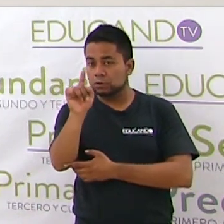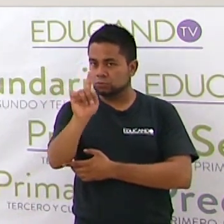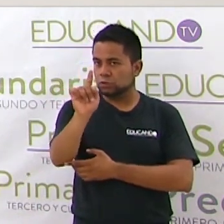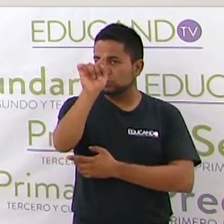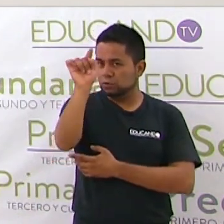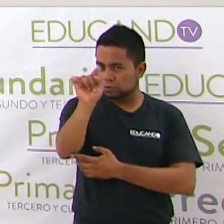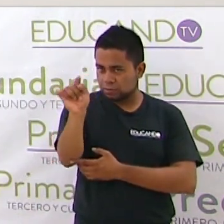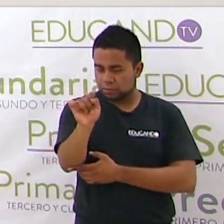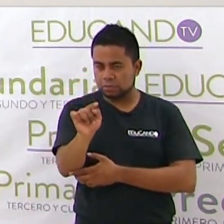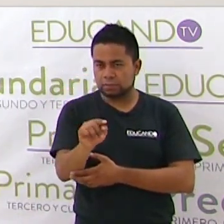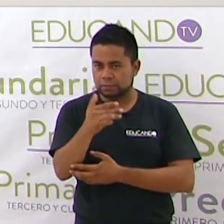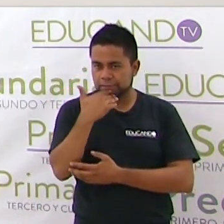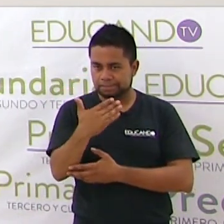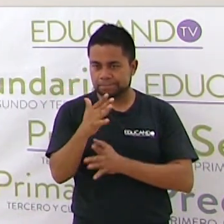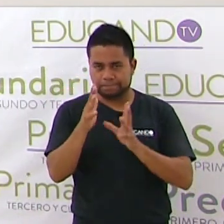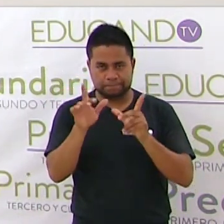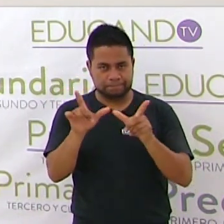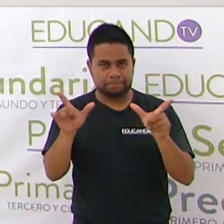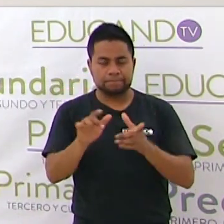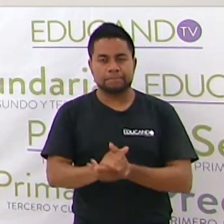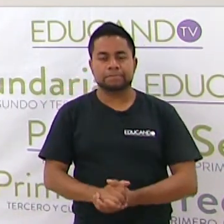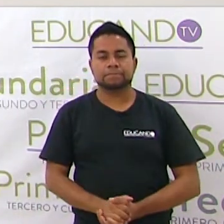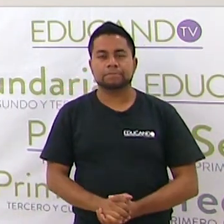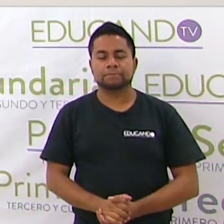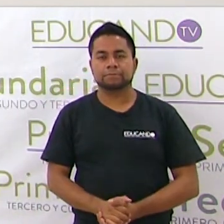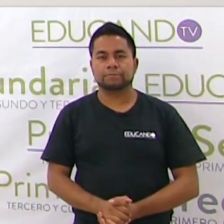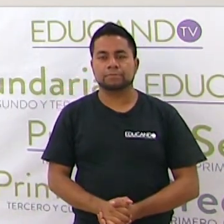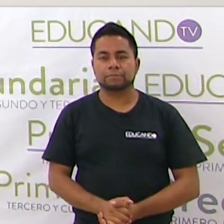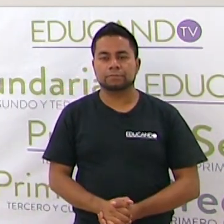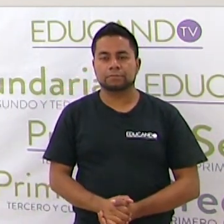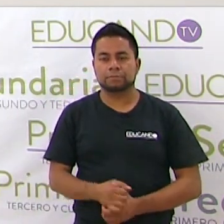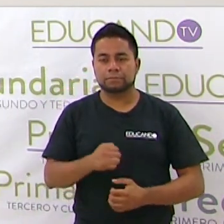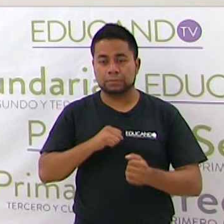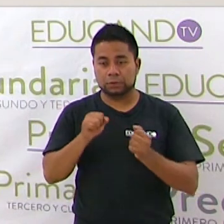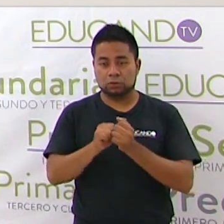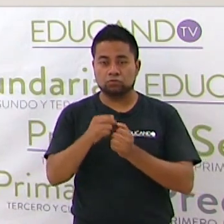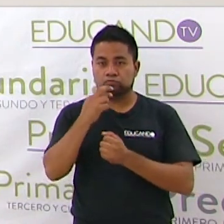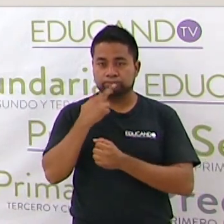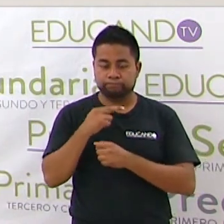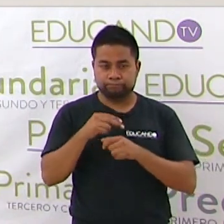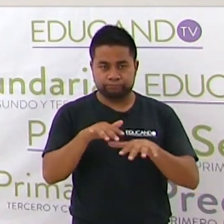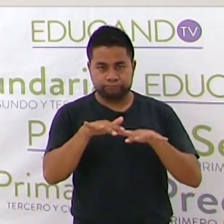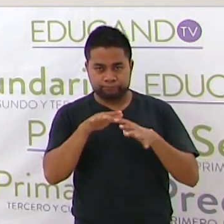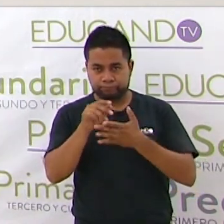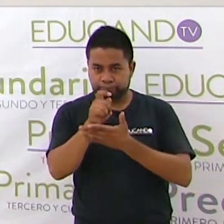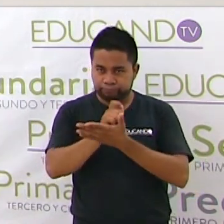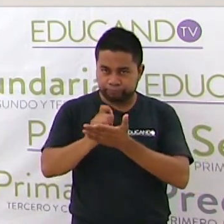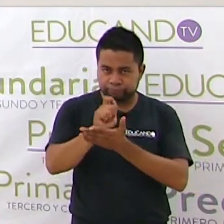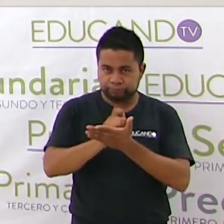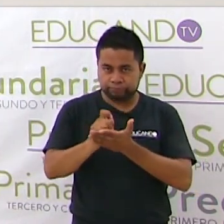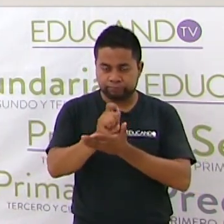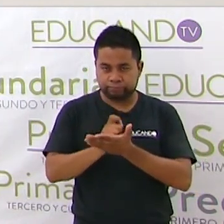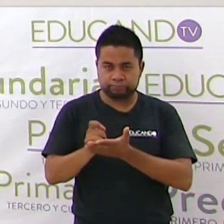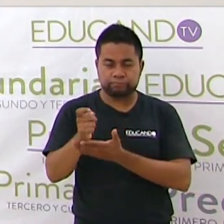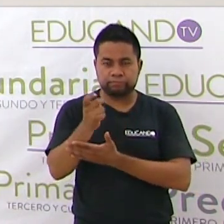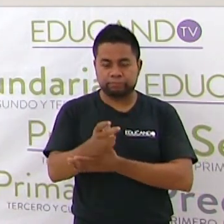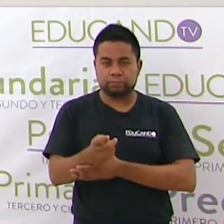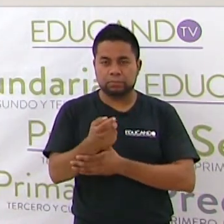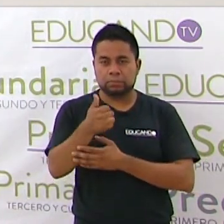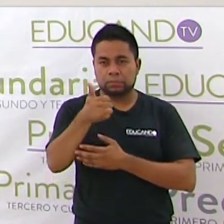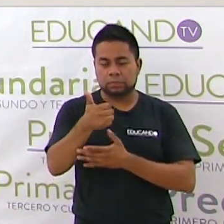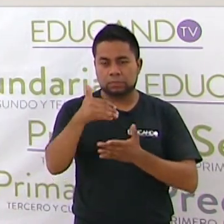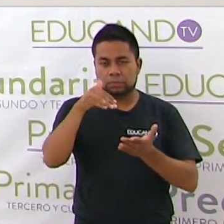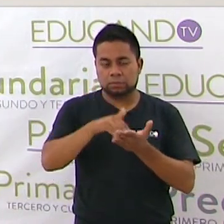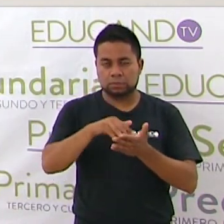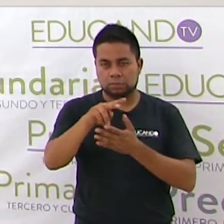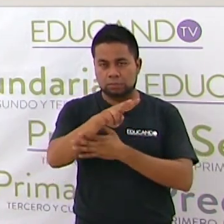cúbicos. Ahí está. Cúbicos. Lo voy a remarcar con rojo. Sí, así es. Son